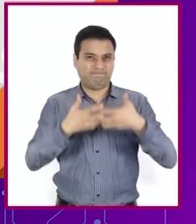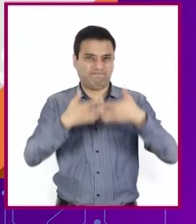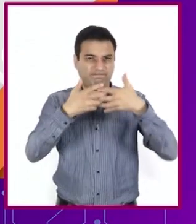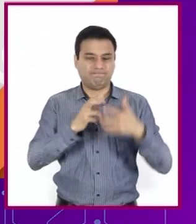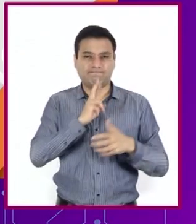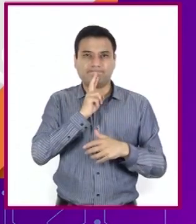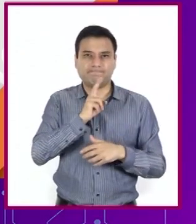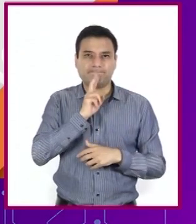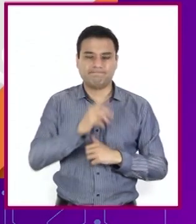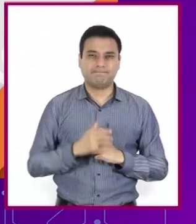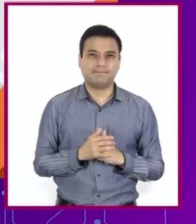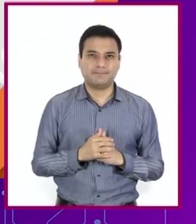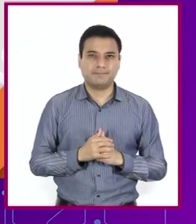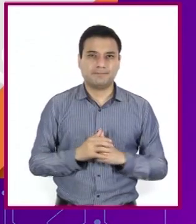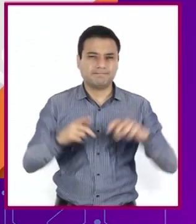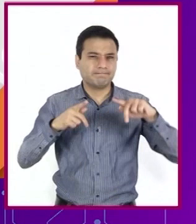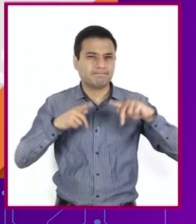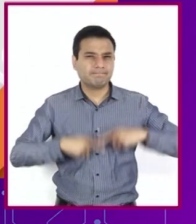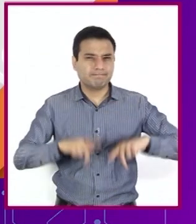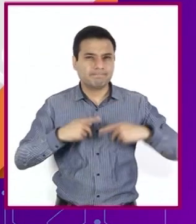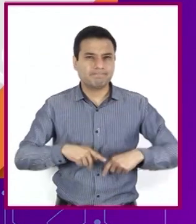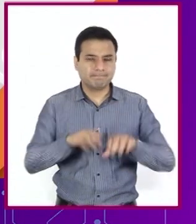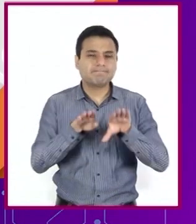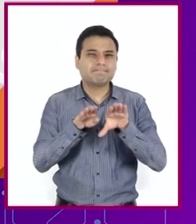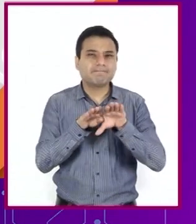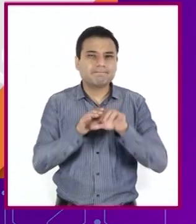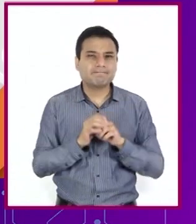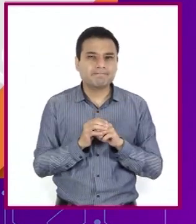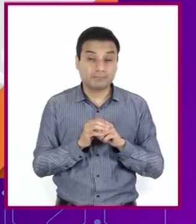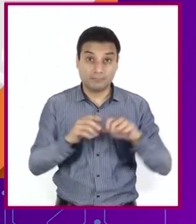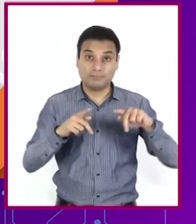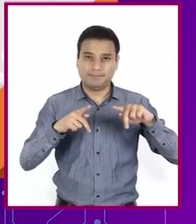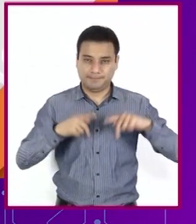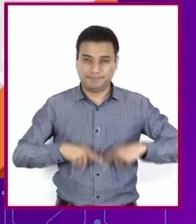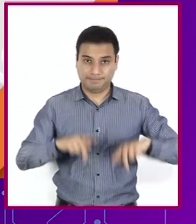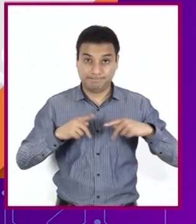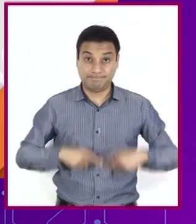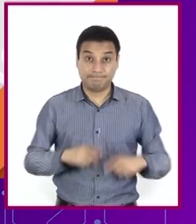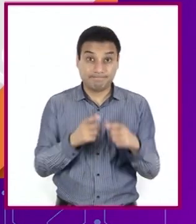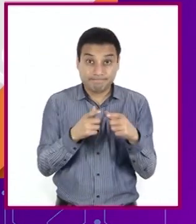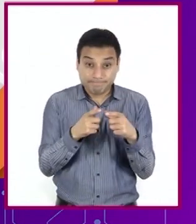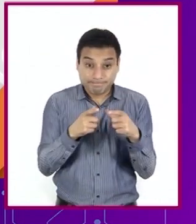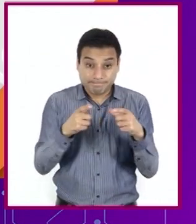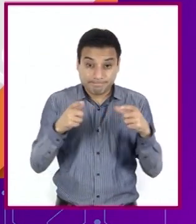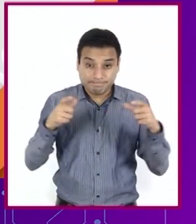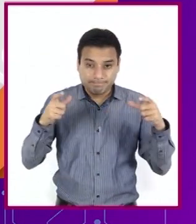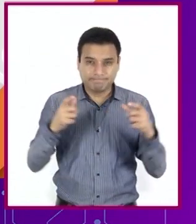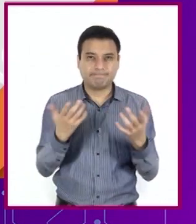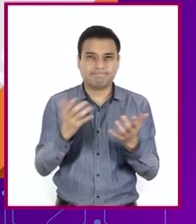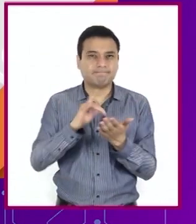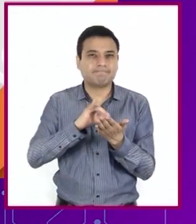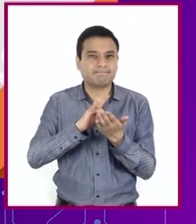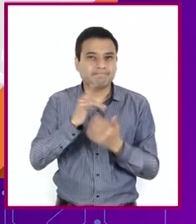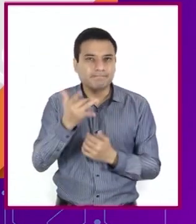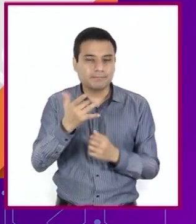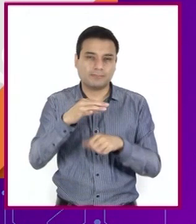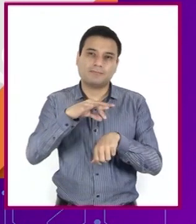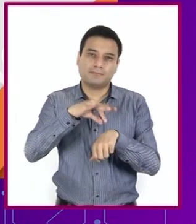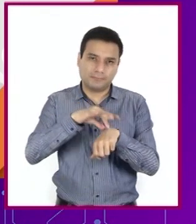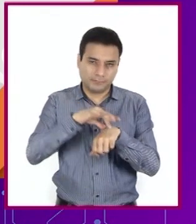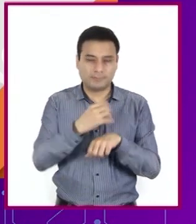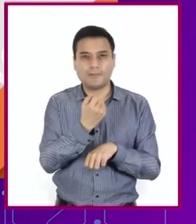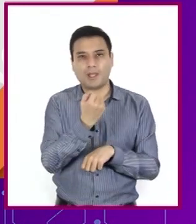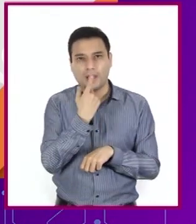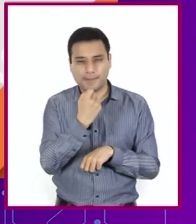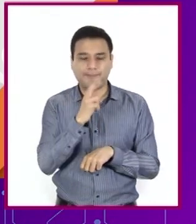Consecuencias sociales. El crecimiento demográfico está relacionado con avances en la medicina.